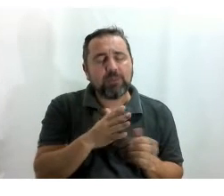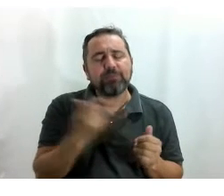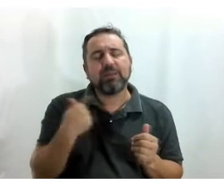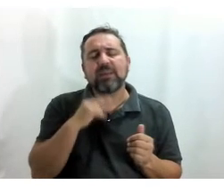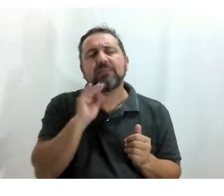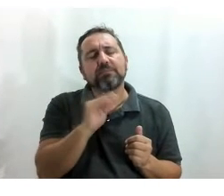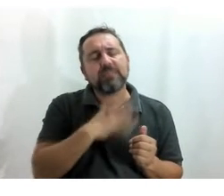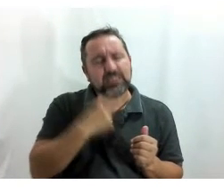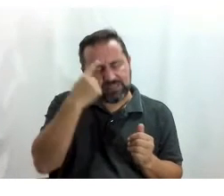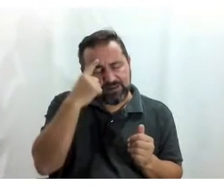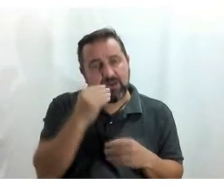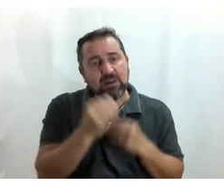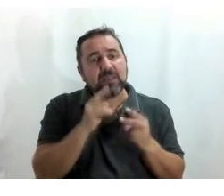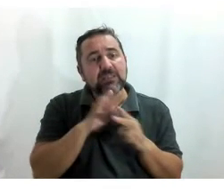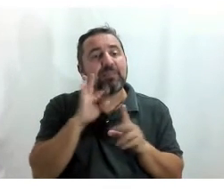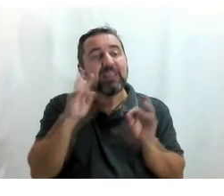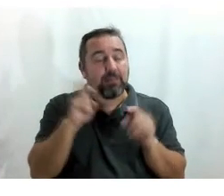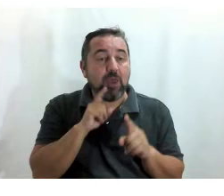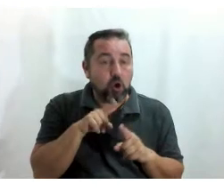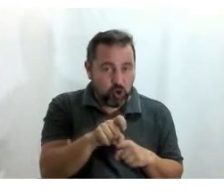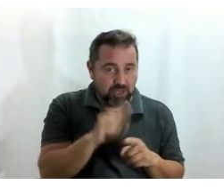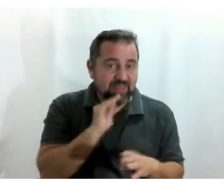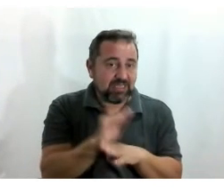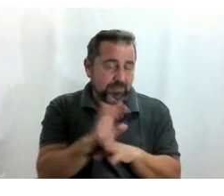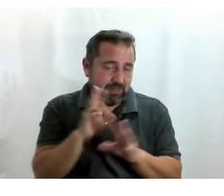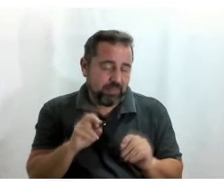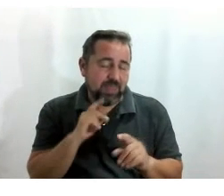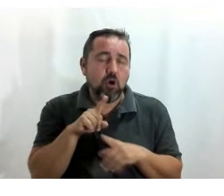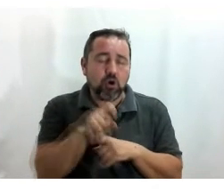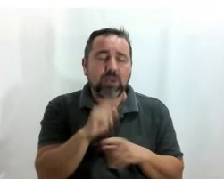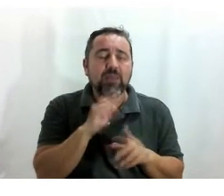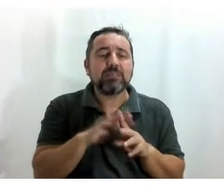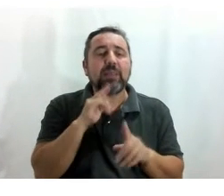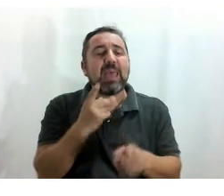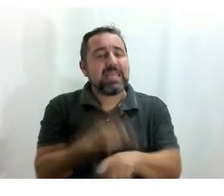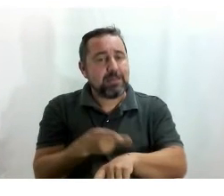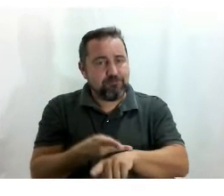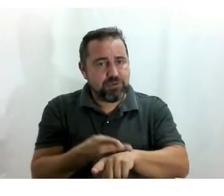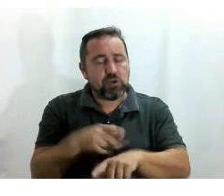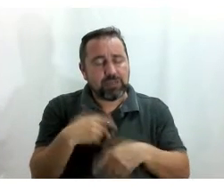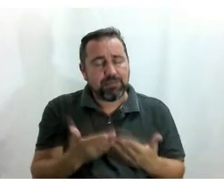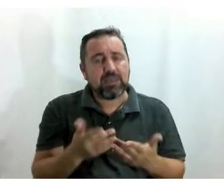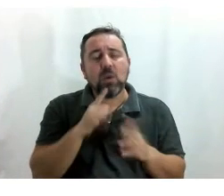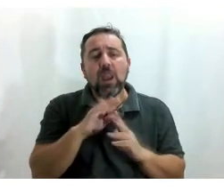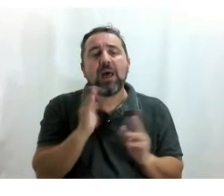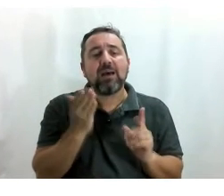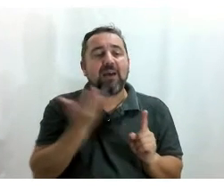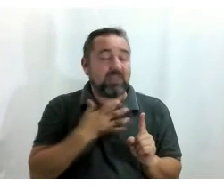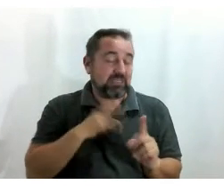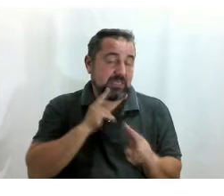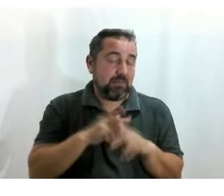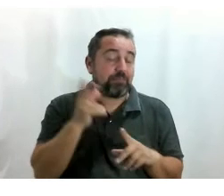los fármacos usados en oncología, en los tratamientos quimioterapéuticos, que afectan a la